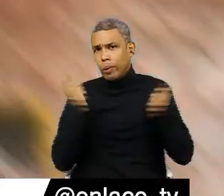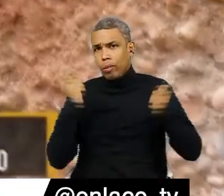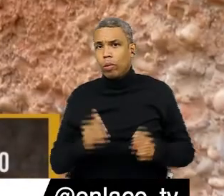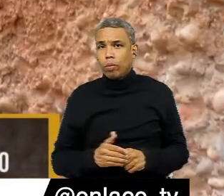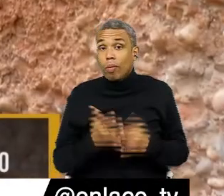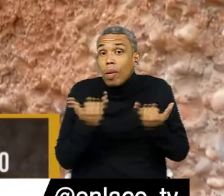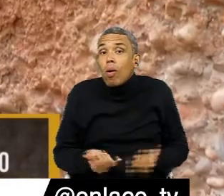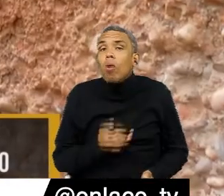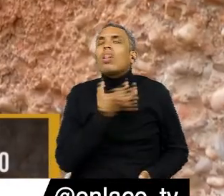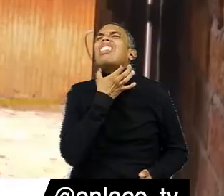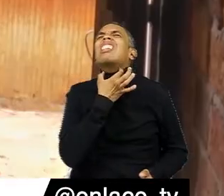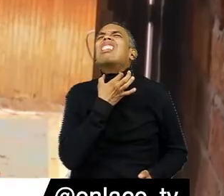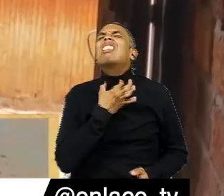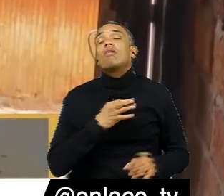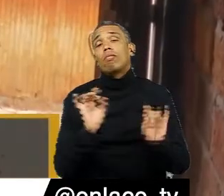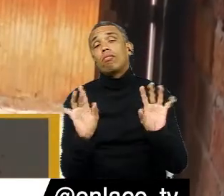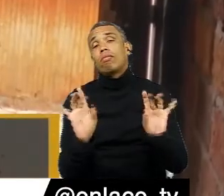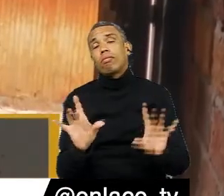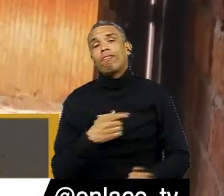doliendo.